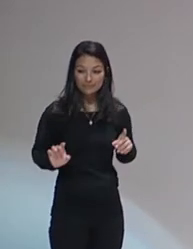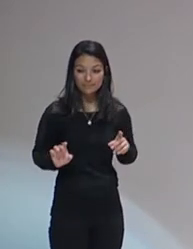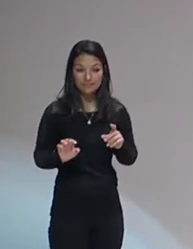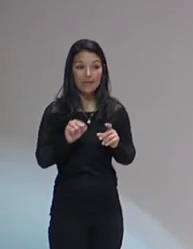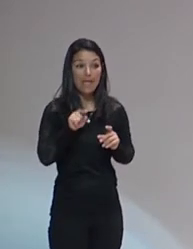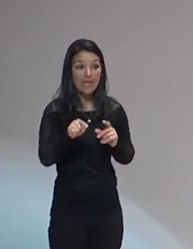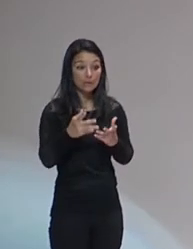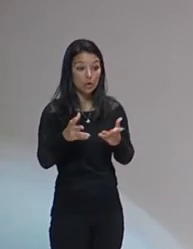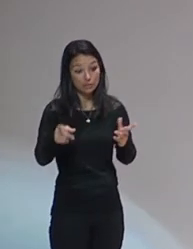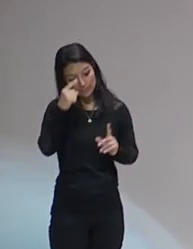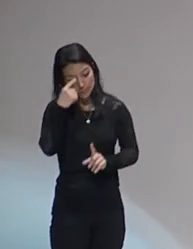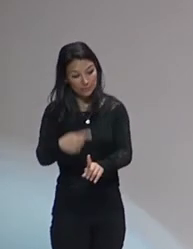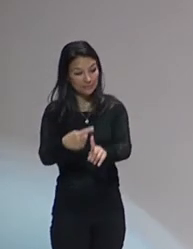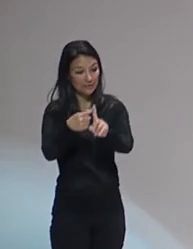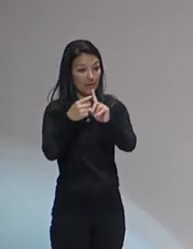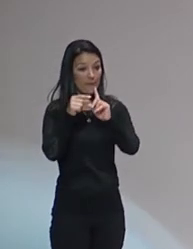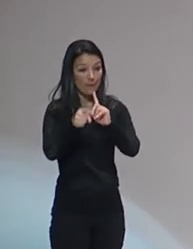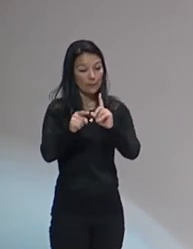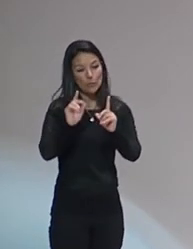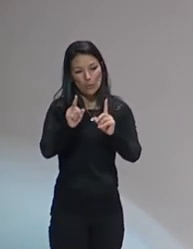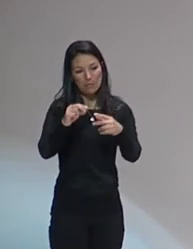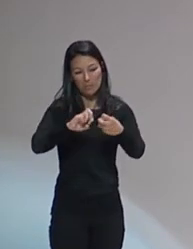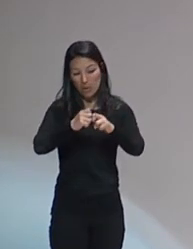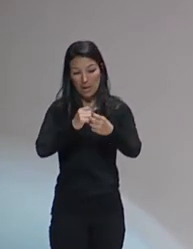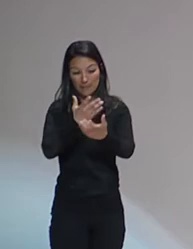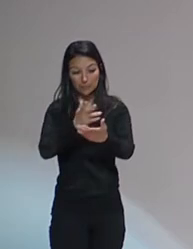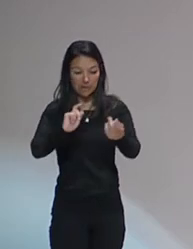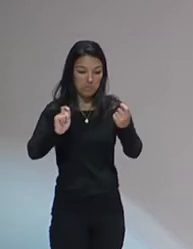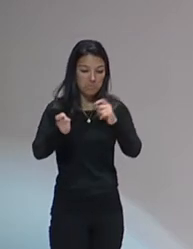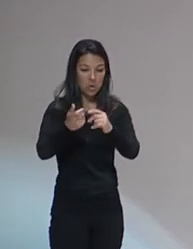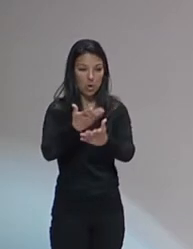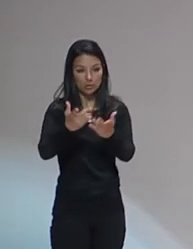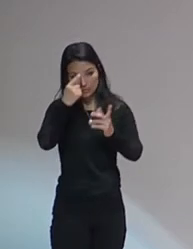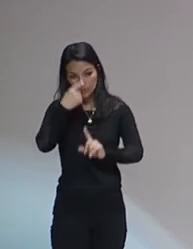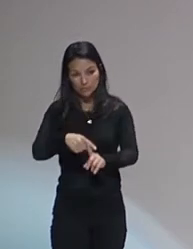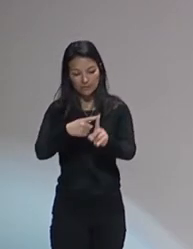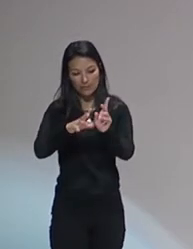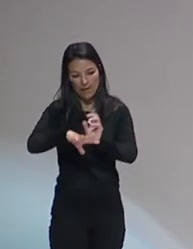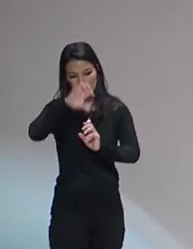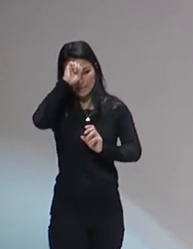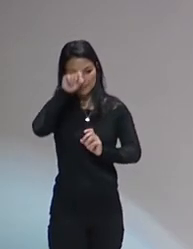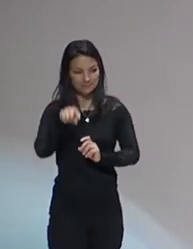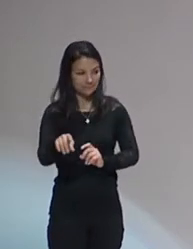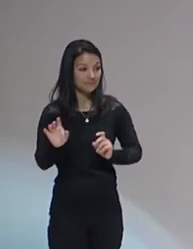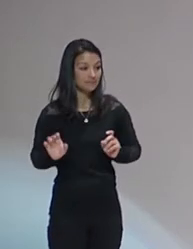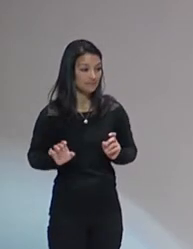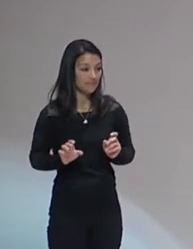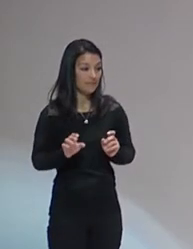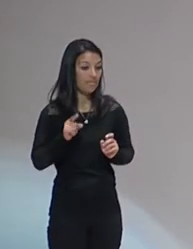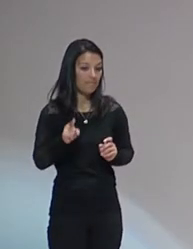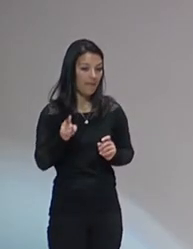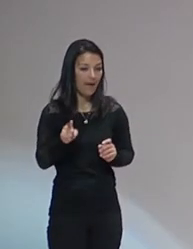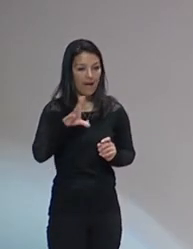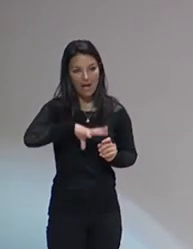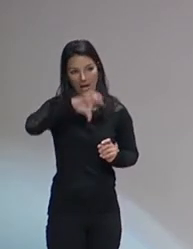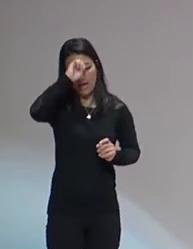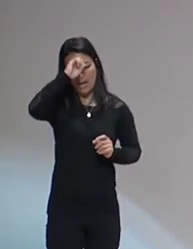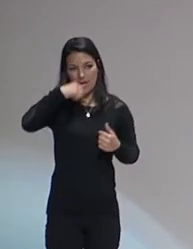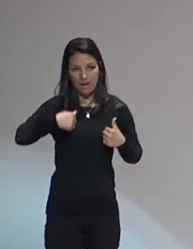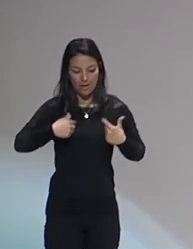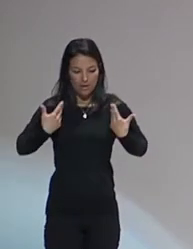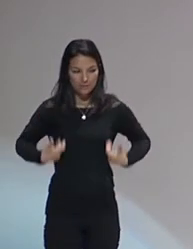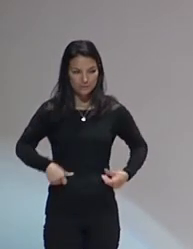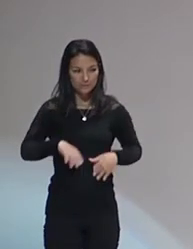hechos positivos que se generan de estas prácticas indudablemente van a generar en el ciudadano la posibilidad